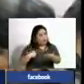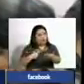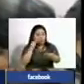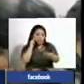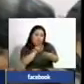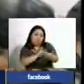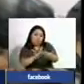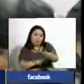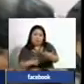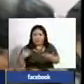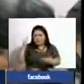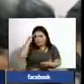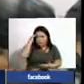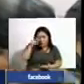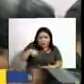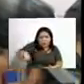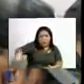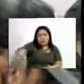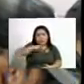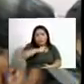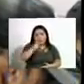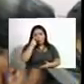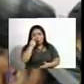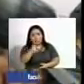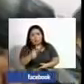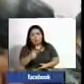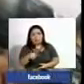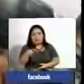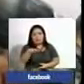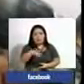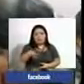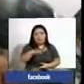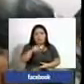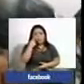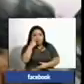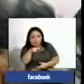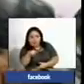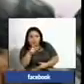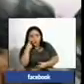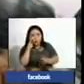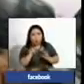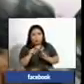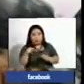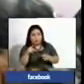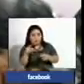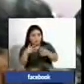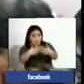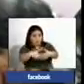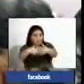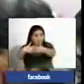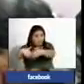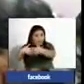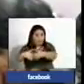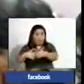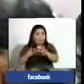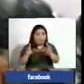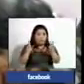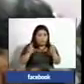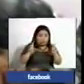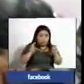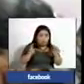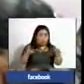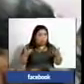conocido todos que amaneció sitiada por la fuerza de seguridad pública, las empresas relacionadas a la